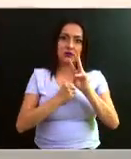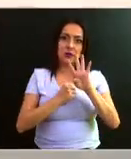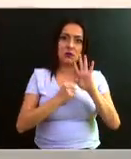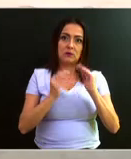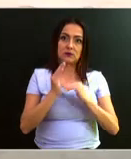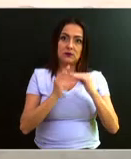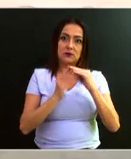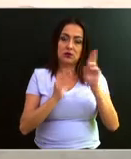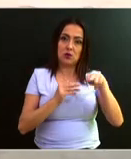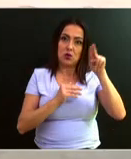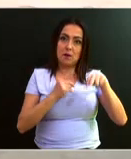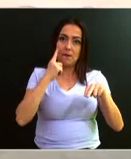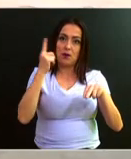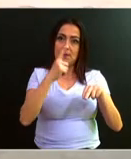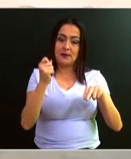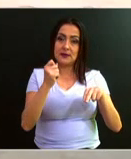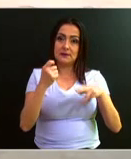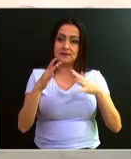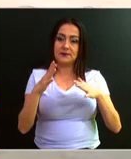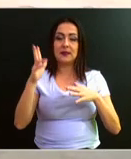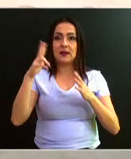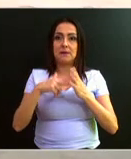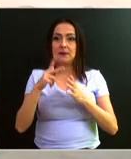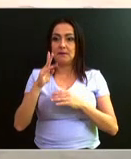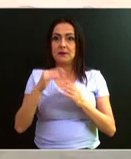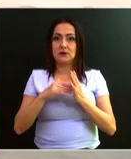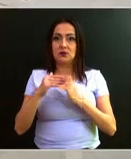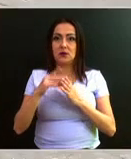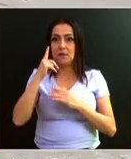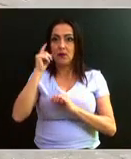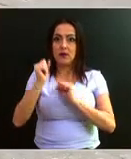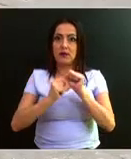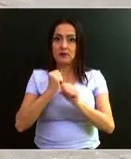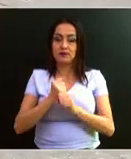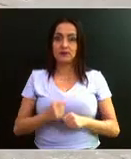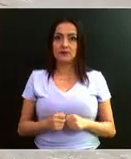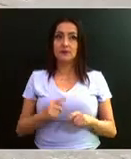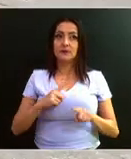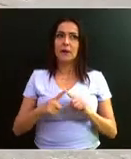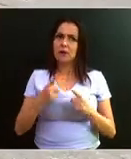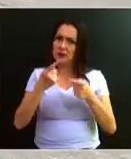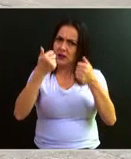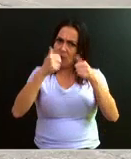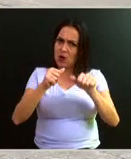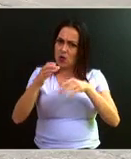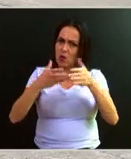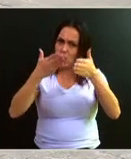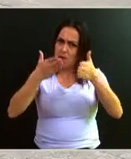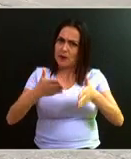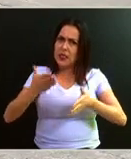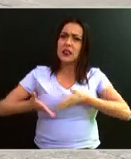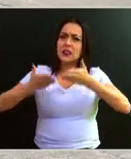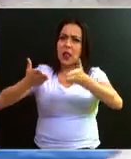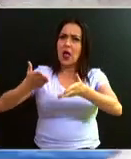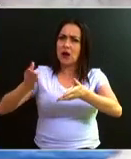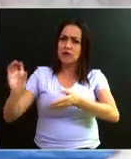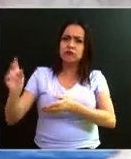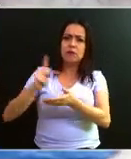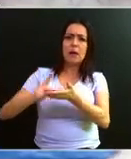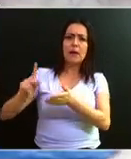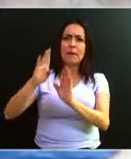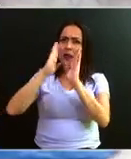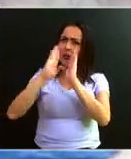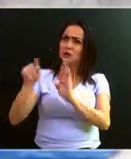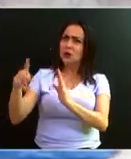264 millones de colones por mes y cerca de 3.000 millones de colones al año. ¿Pero están de acuerdo los comercios con brindar un nuevo monto para esta